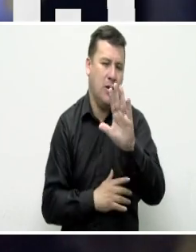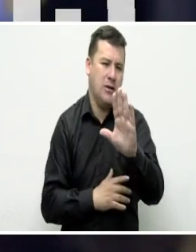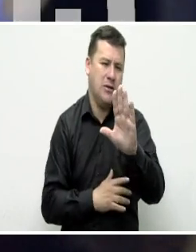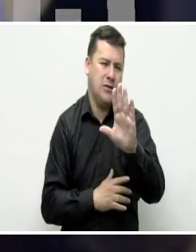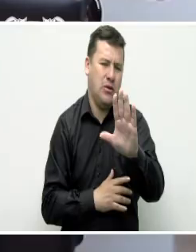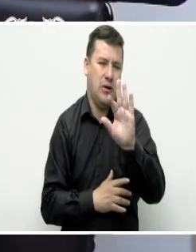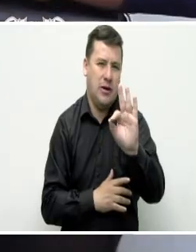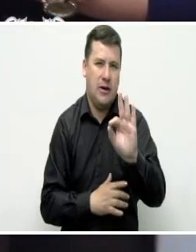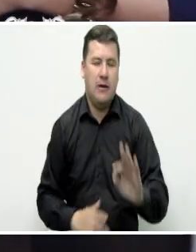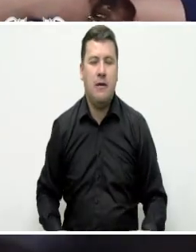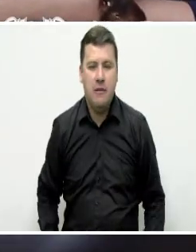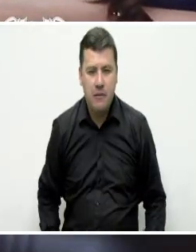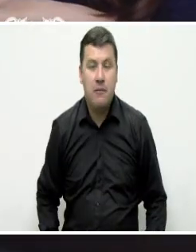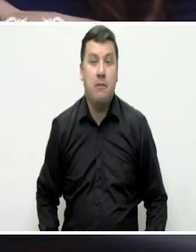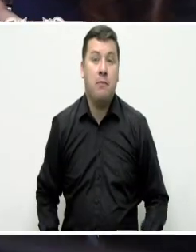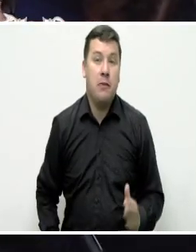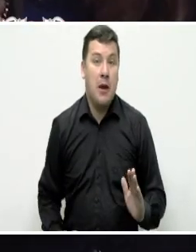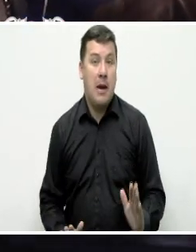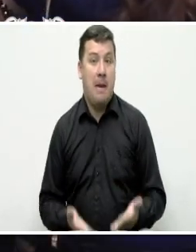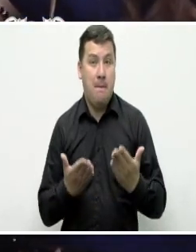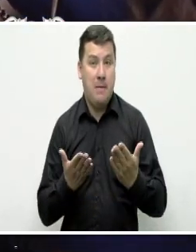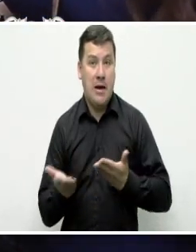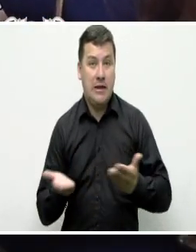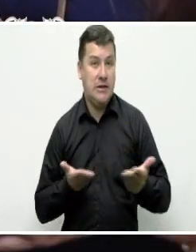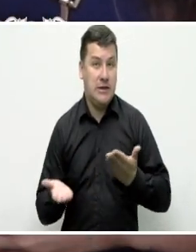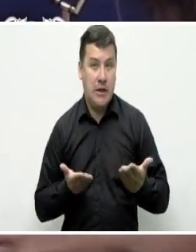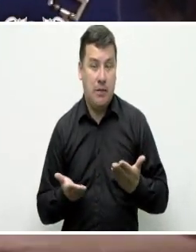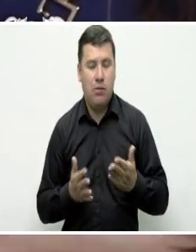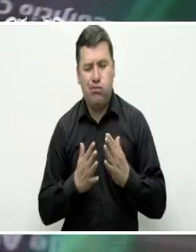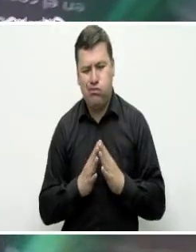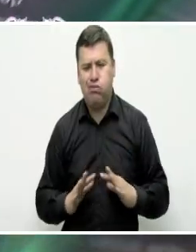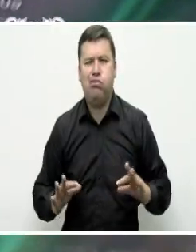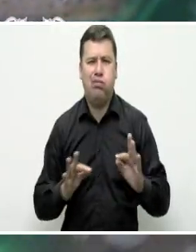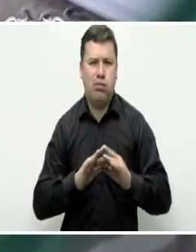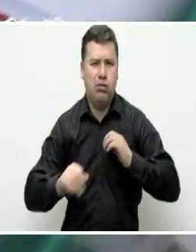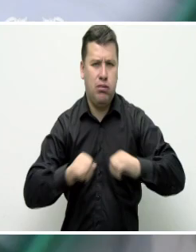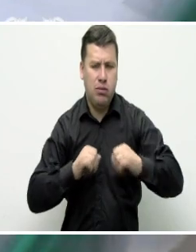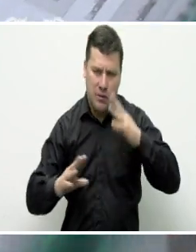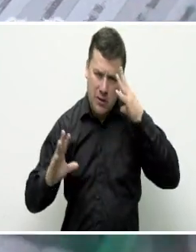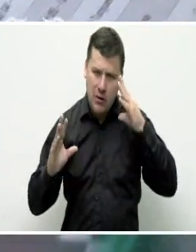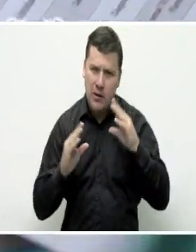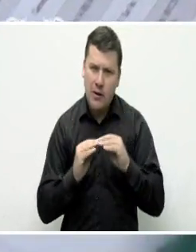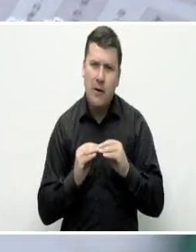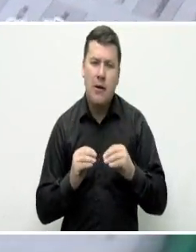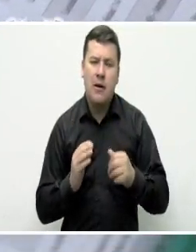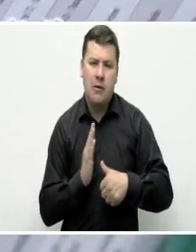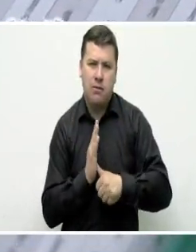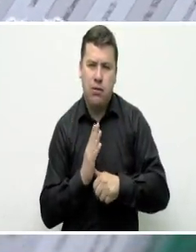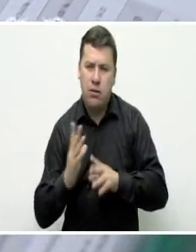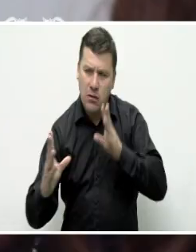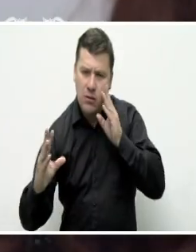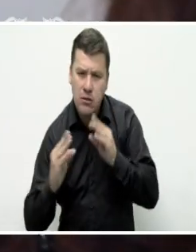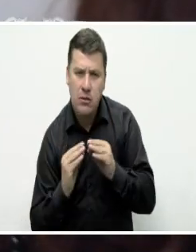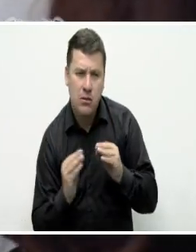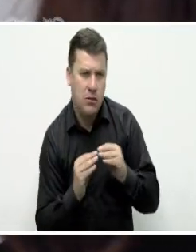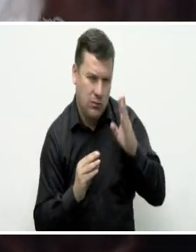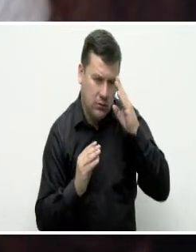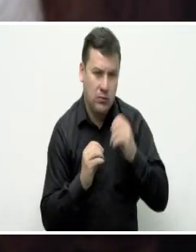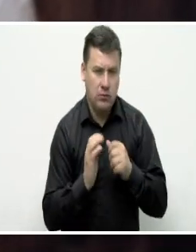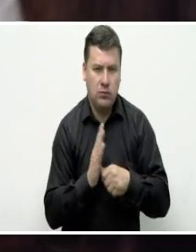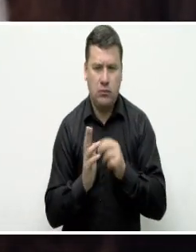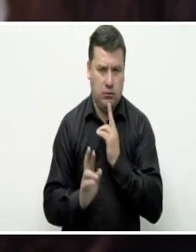1.300.053. En materia de mejoramiento de servicio, es importante destacar los convenios celebrados por la Registraduría Nacional del Estado